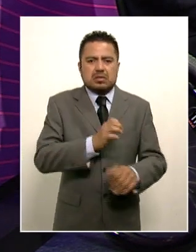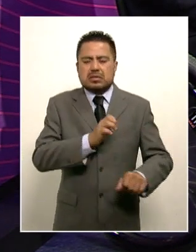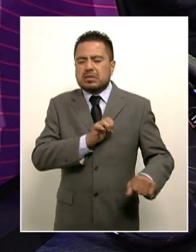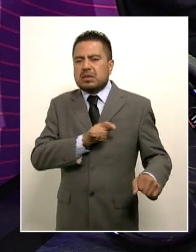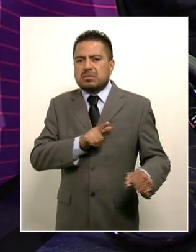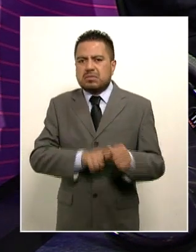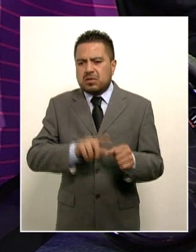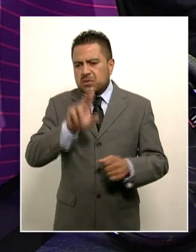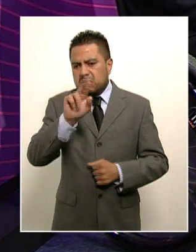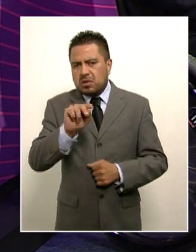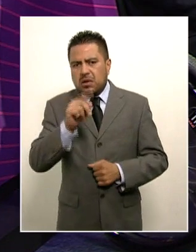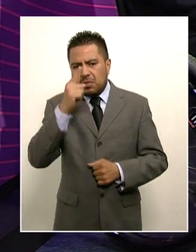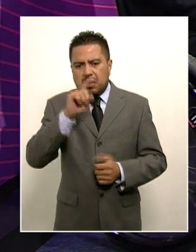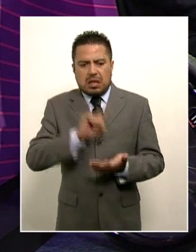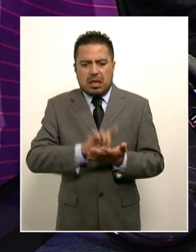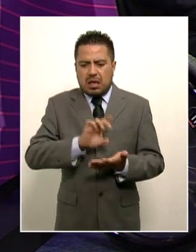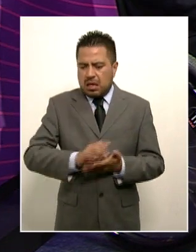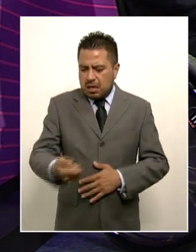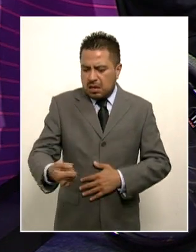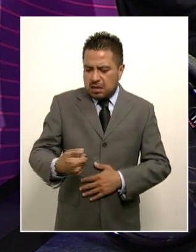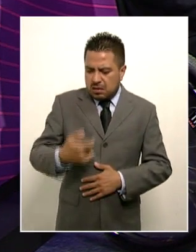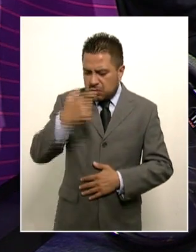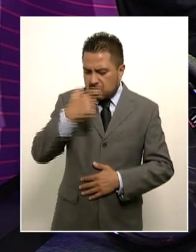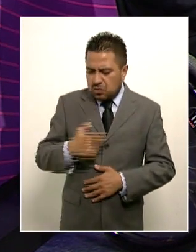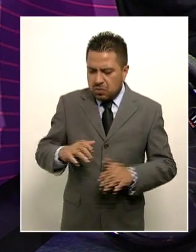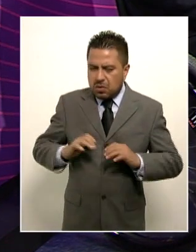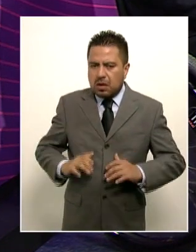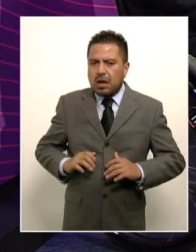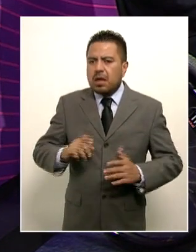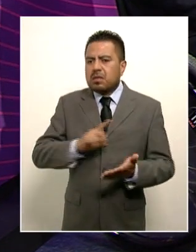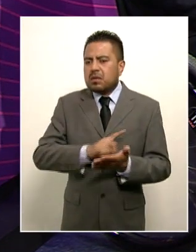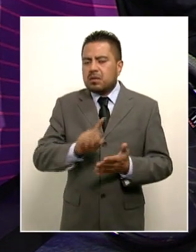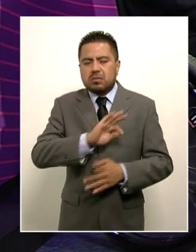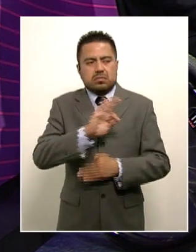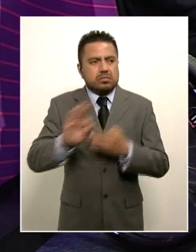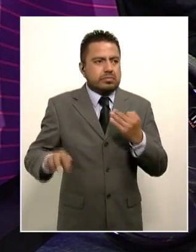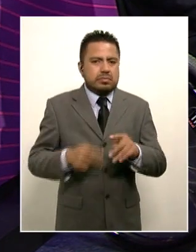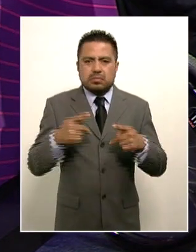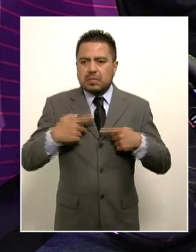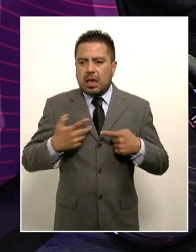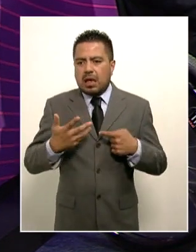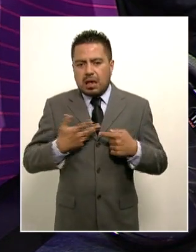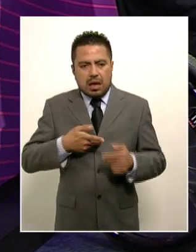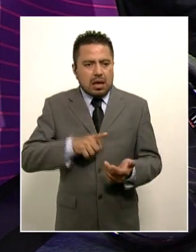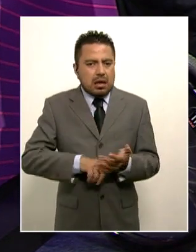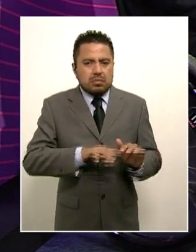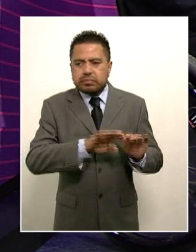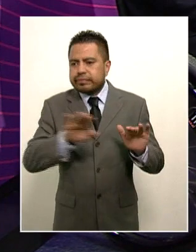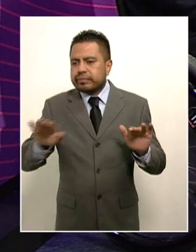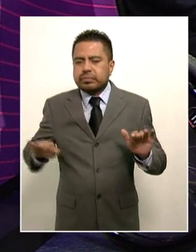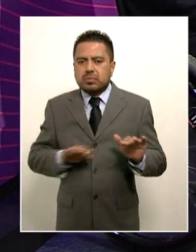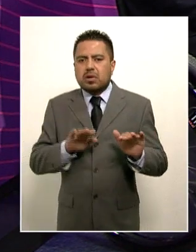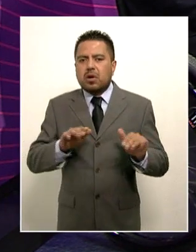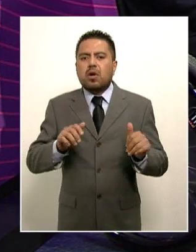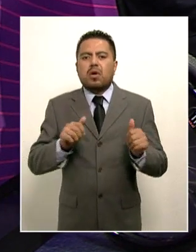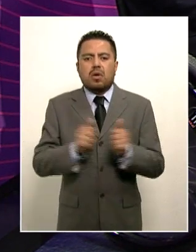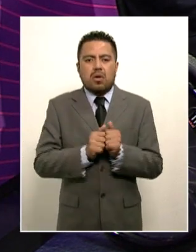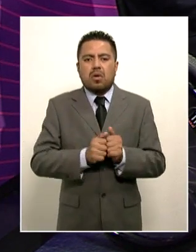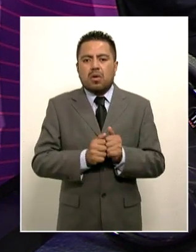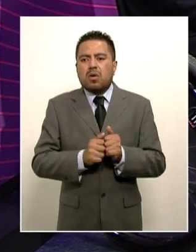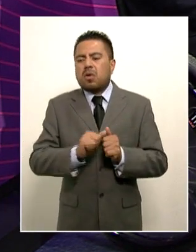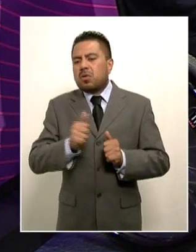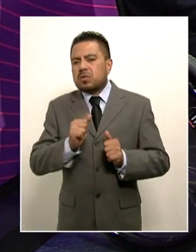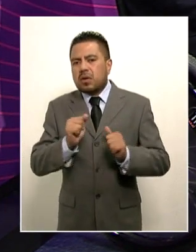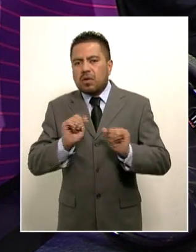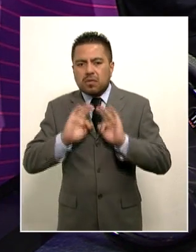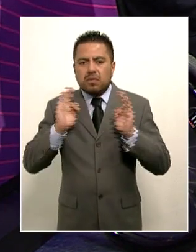¿no? Por el hecho de tener una discapacidad. Es el derecho que tienen todas y todos, pero por supuesto con aquellas